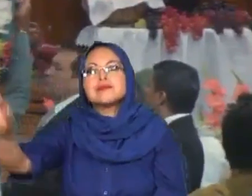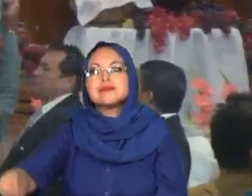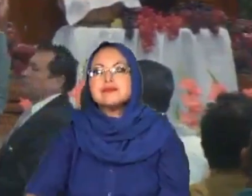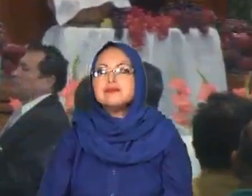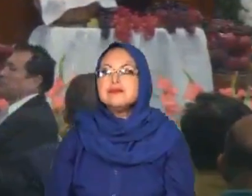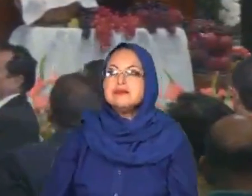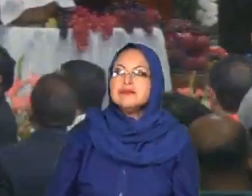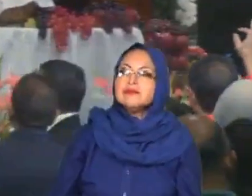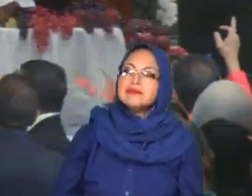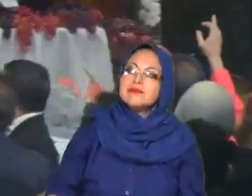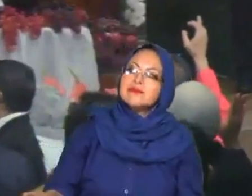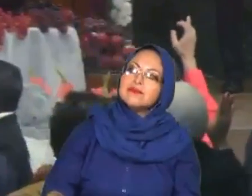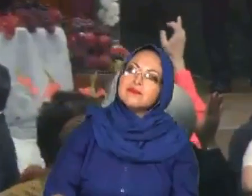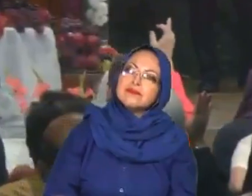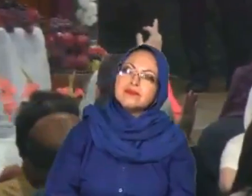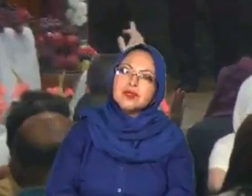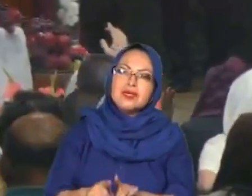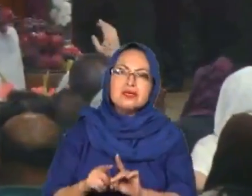Más no hay nadie como tú.